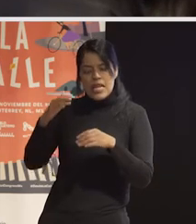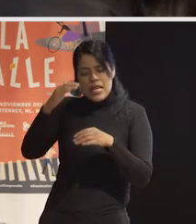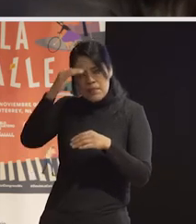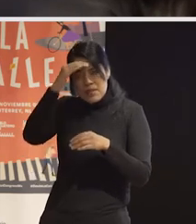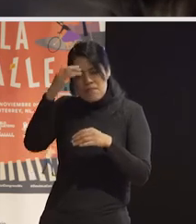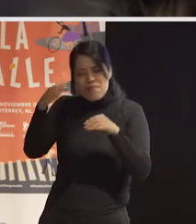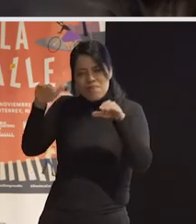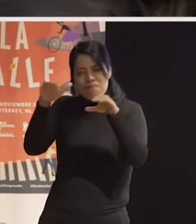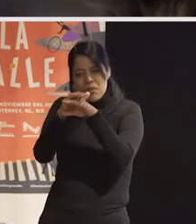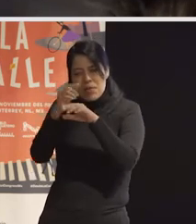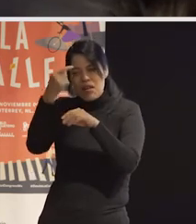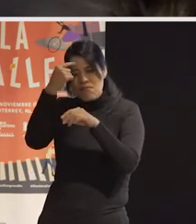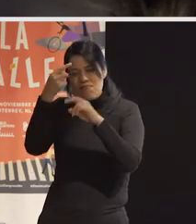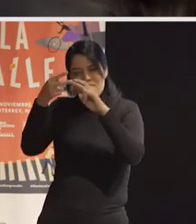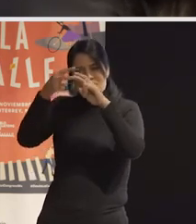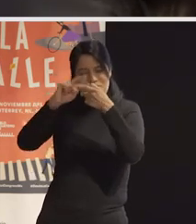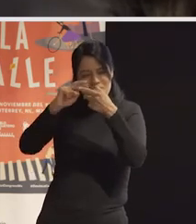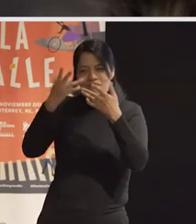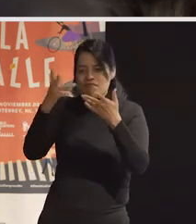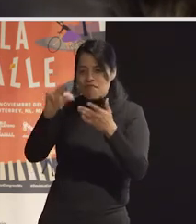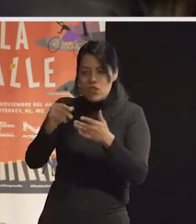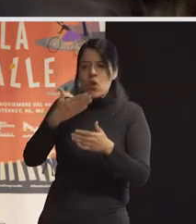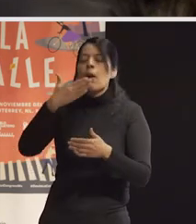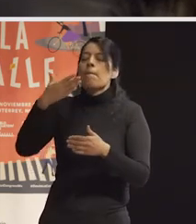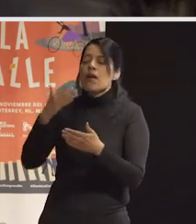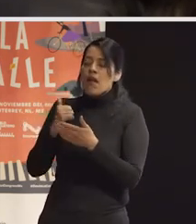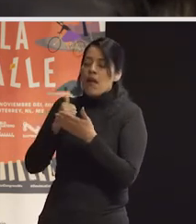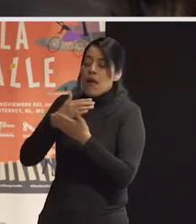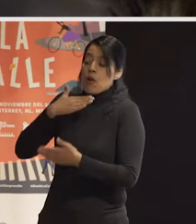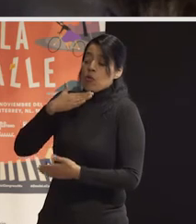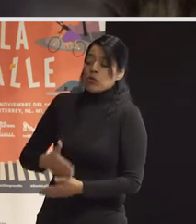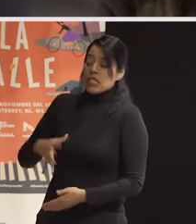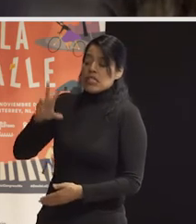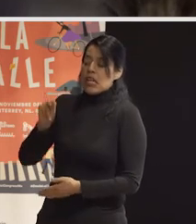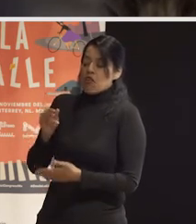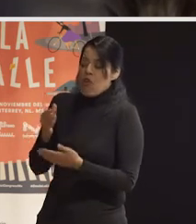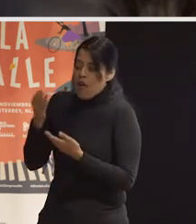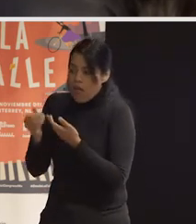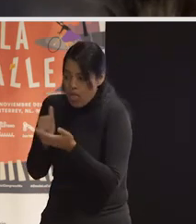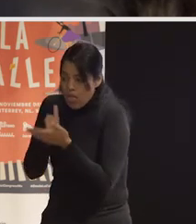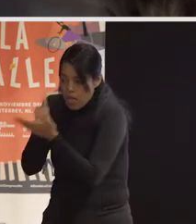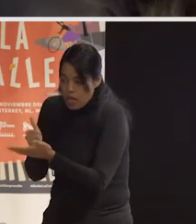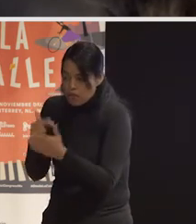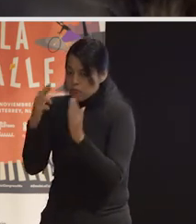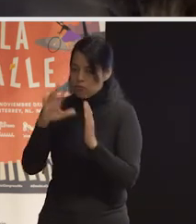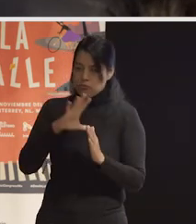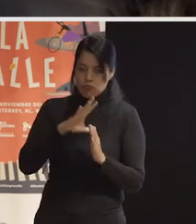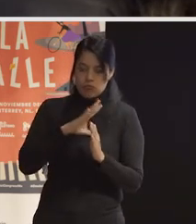para la idea de justicia no idea de asistencialismo sí no poner las reglas